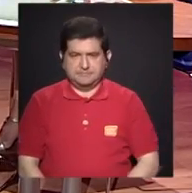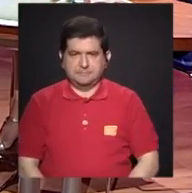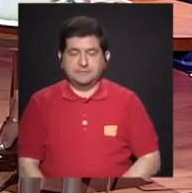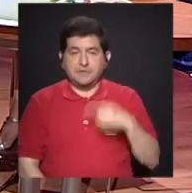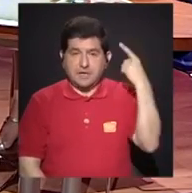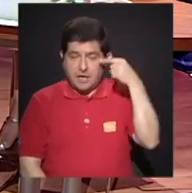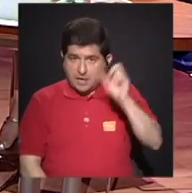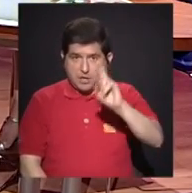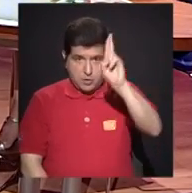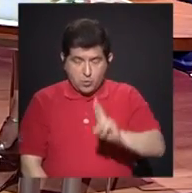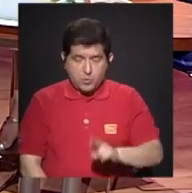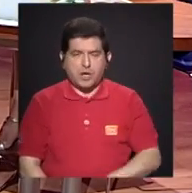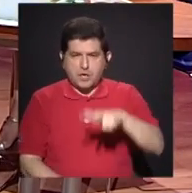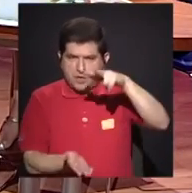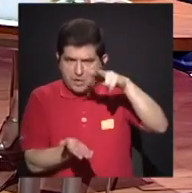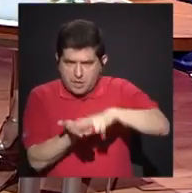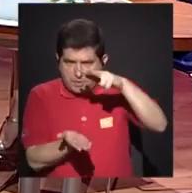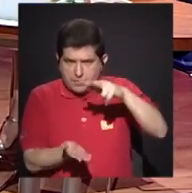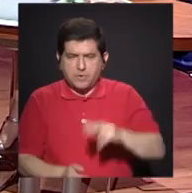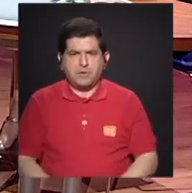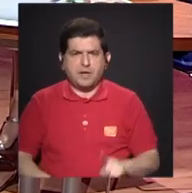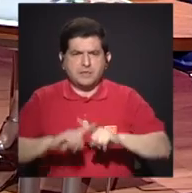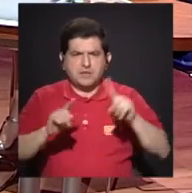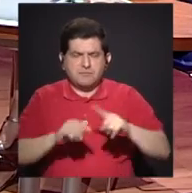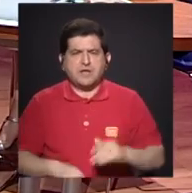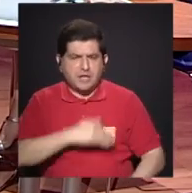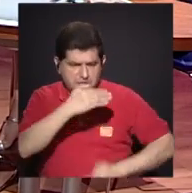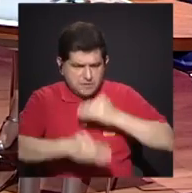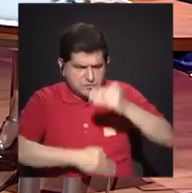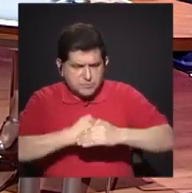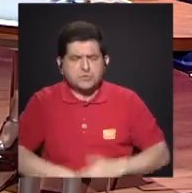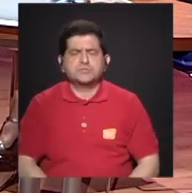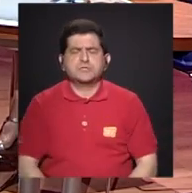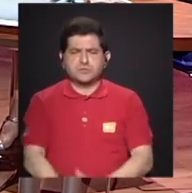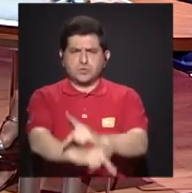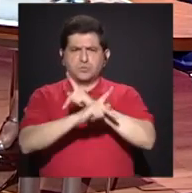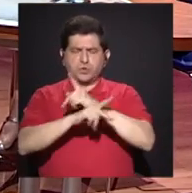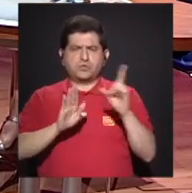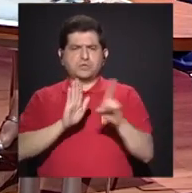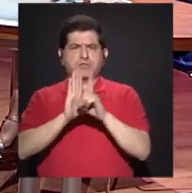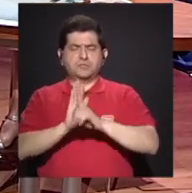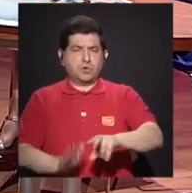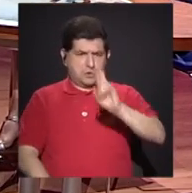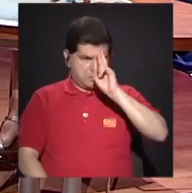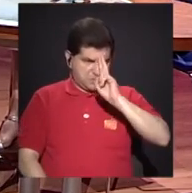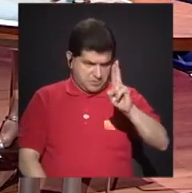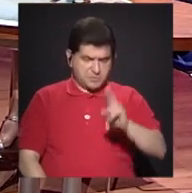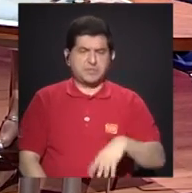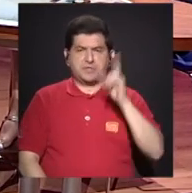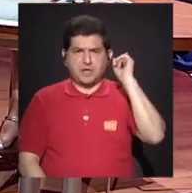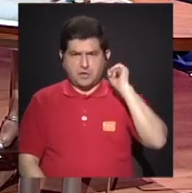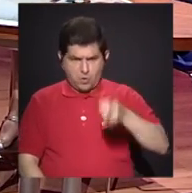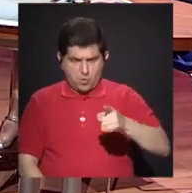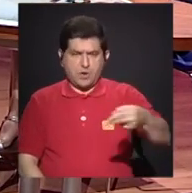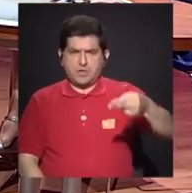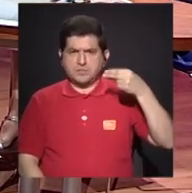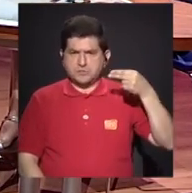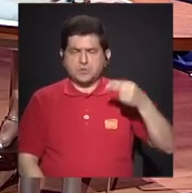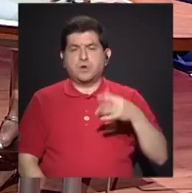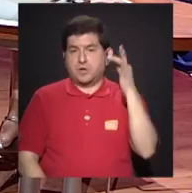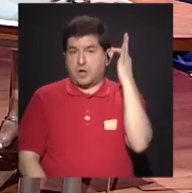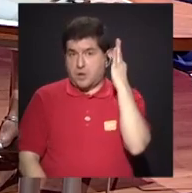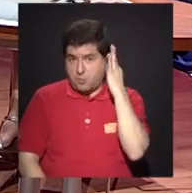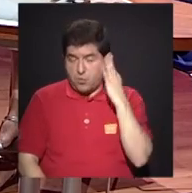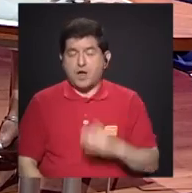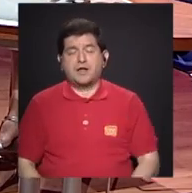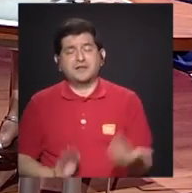Estado costarricense haya ratificado una serie de mecanismos de protección de derechos y que reconociera, digamos, la vulnerabilidad histórica de la cual las mujeres